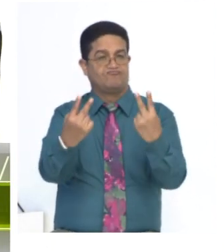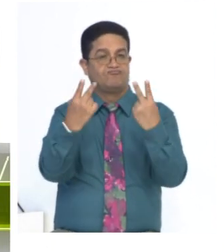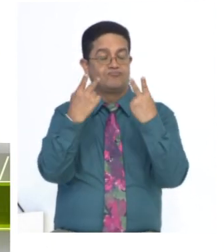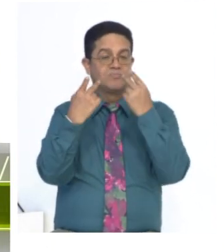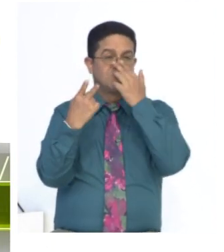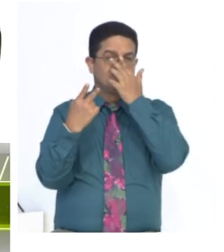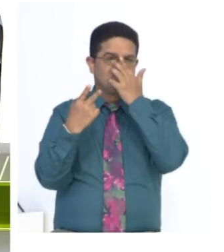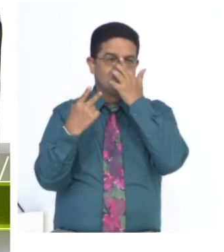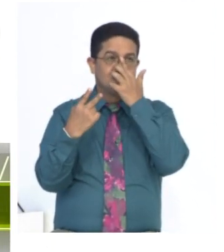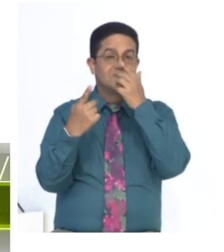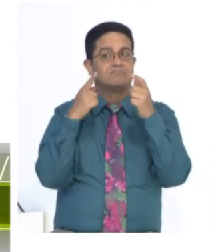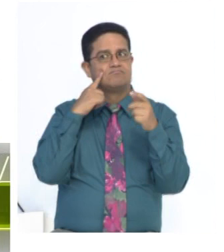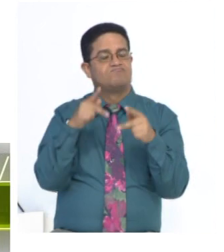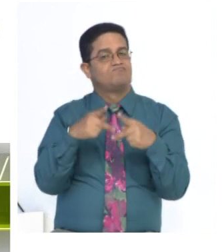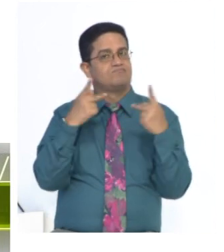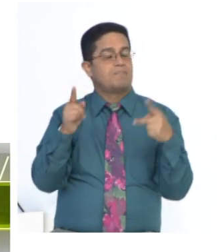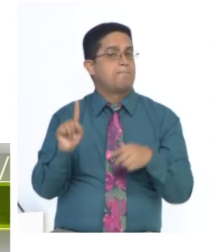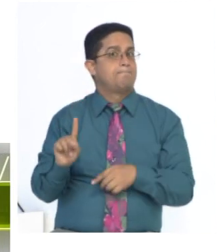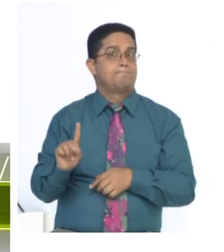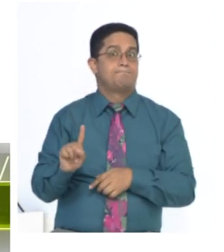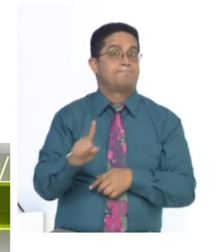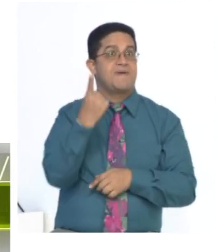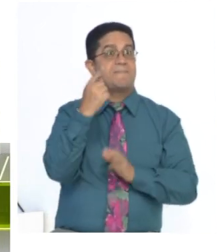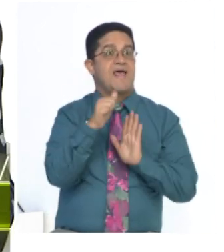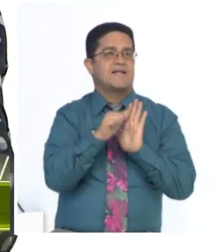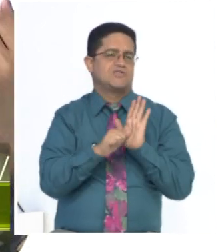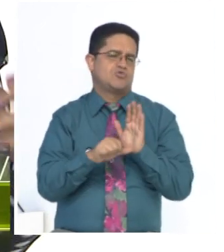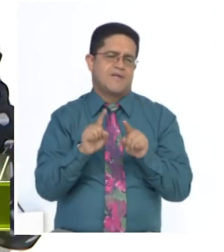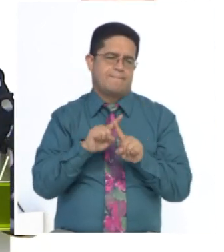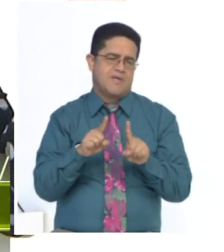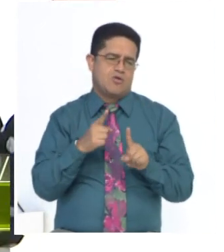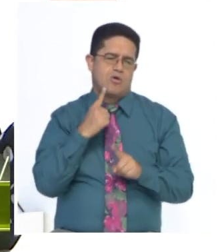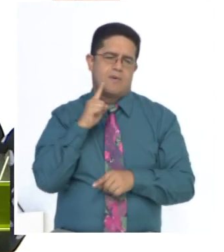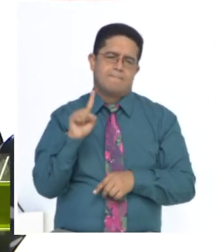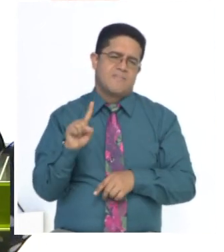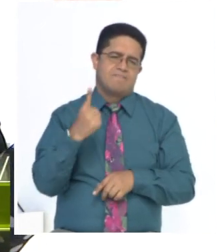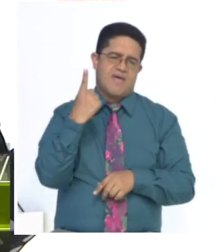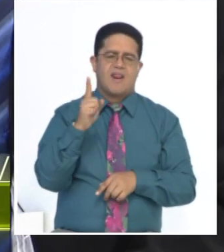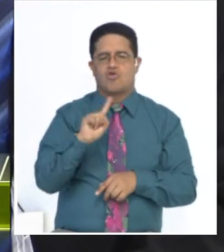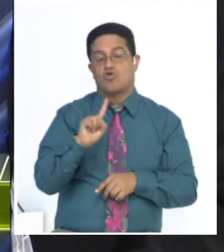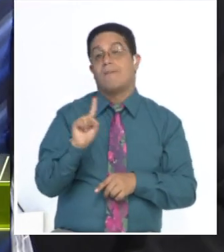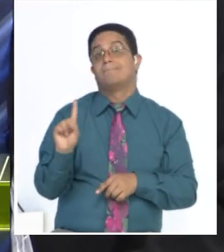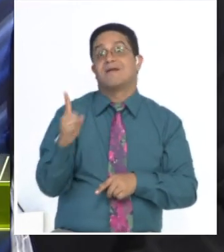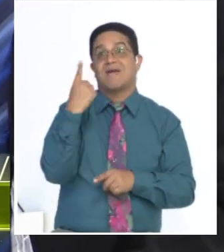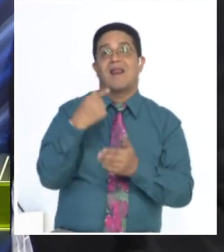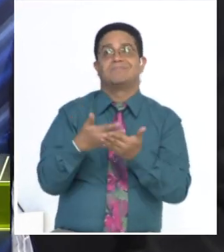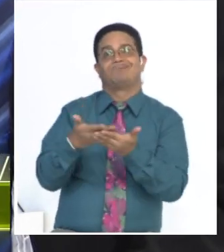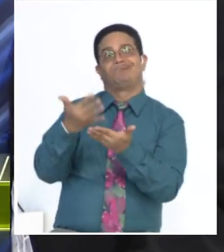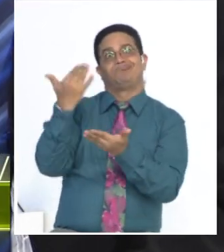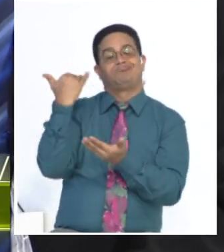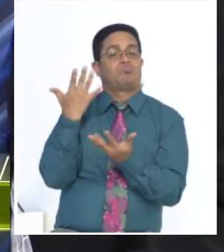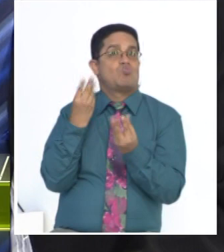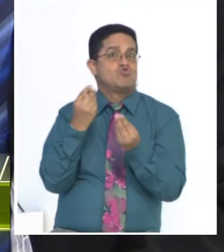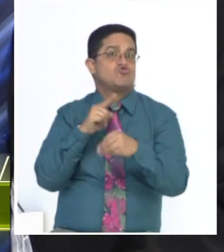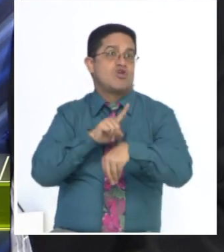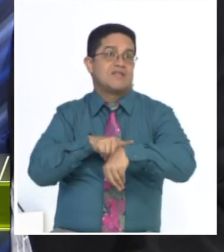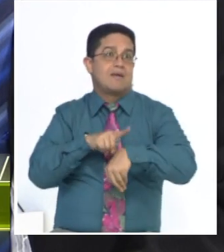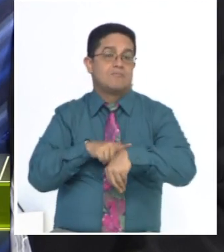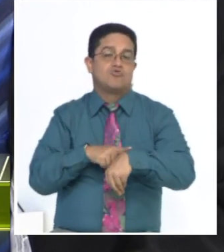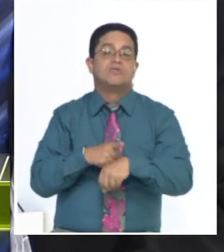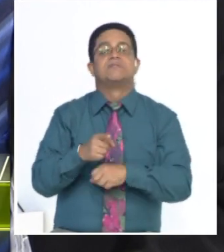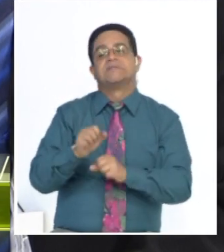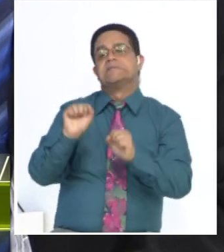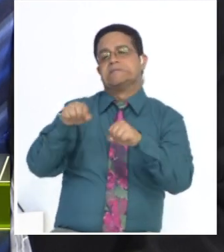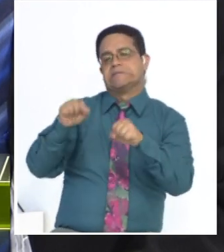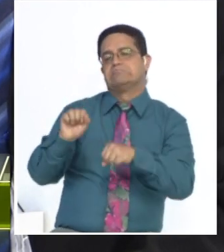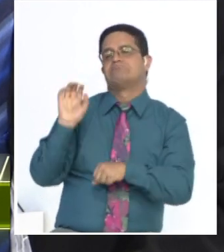general que se ha publicado que es la primera cirugía, aunque no es la primera cirugía, es la primera en mucho tiempo. Eso sí. Es correcto, sí. Sí, y en Maracay